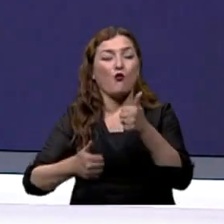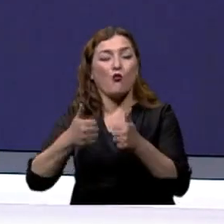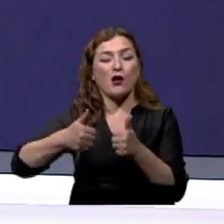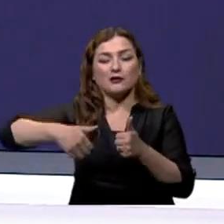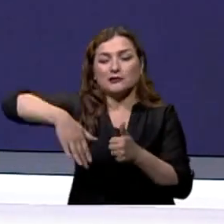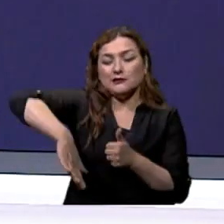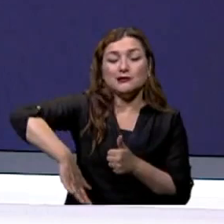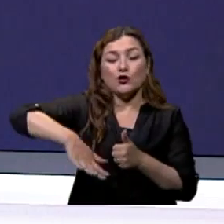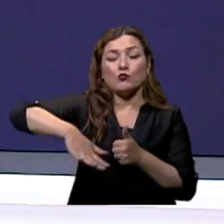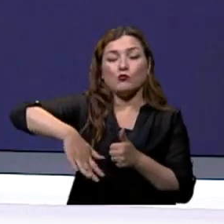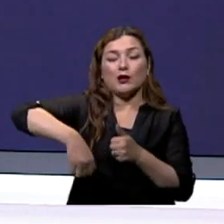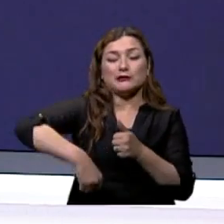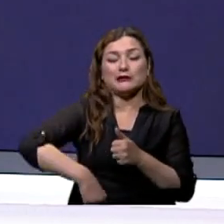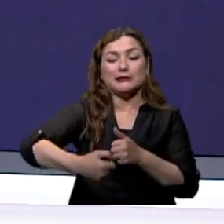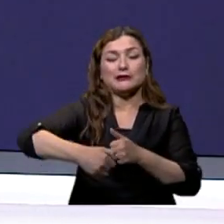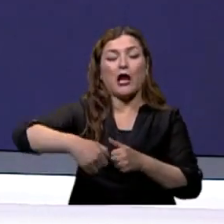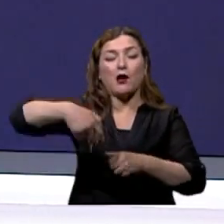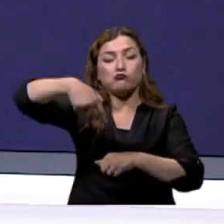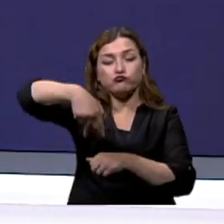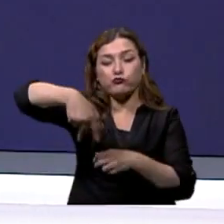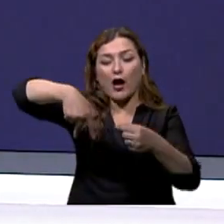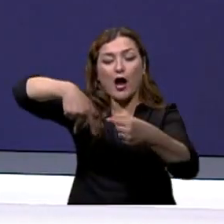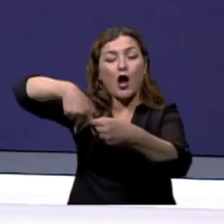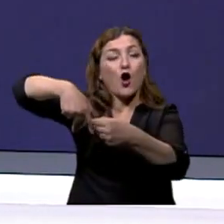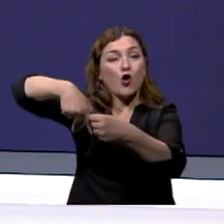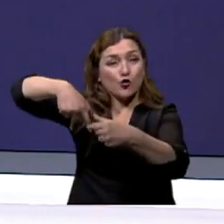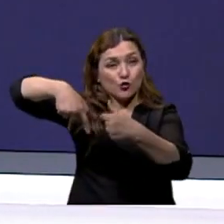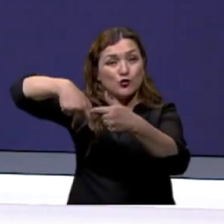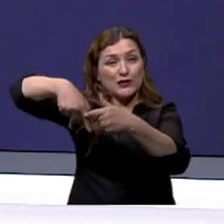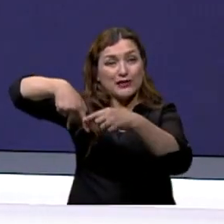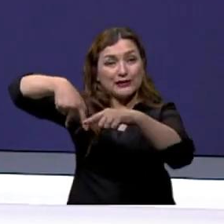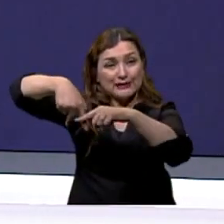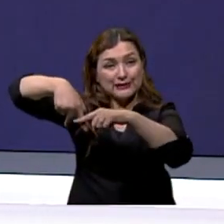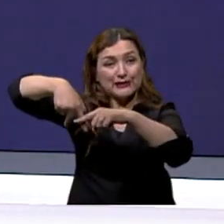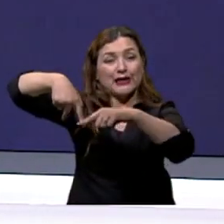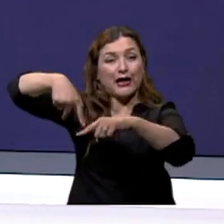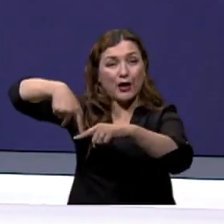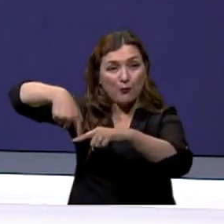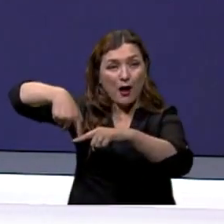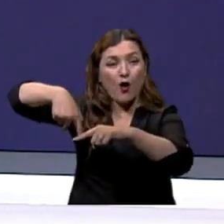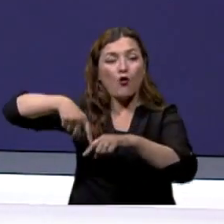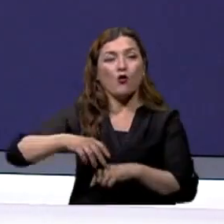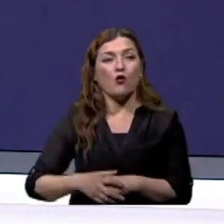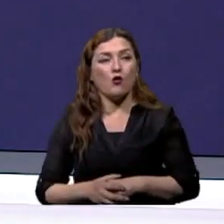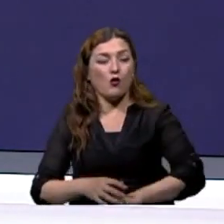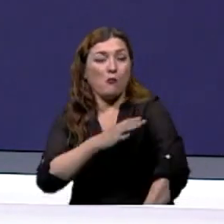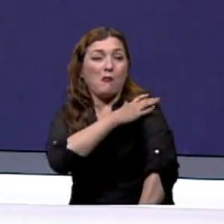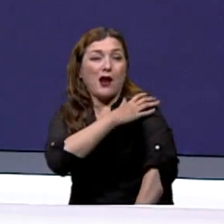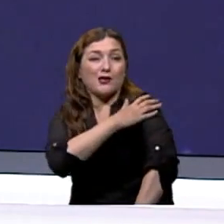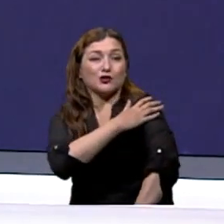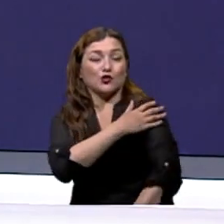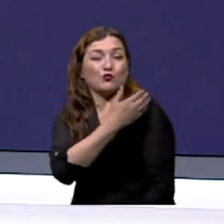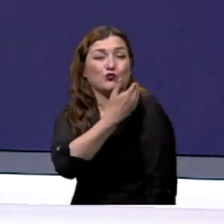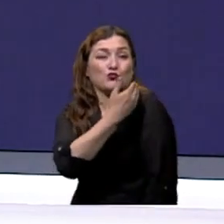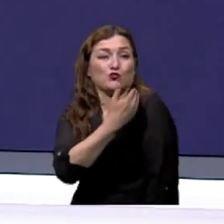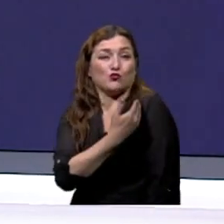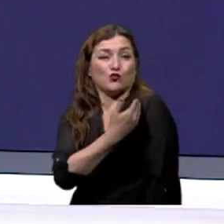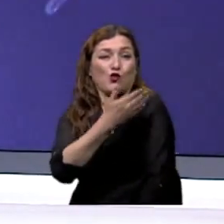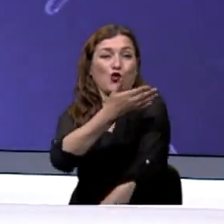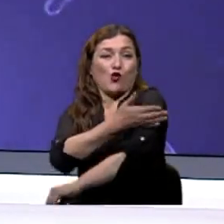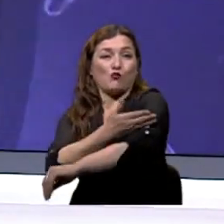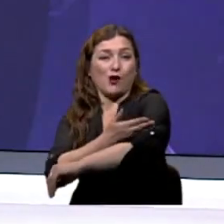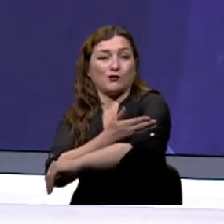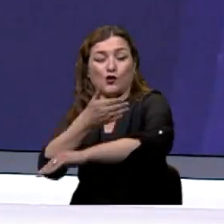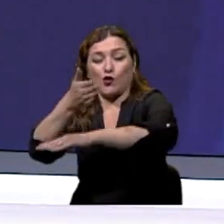seguidas de las amputaciones por debajo de la rodilla. Ahora, las amputaciones del brazo también pueden abarcar tanto el brazo, el antebrazo, la mano